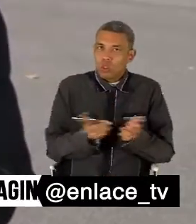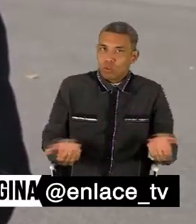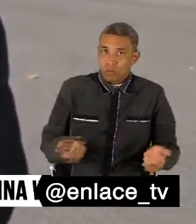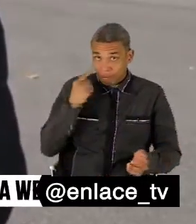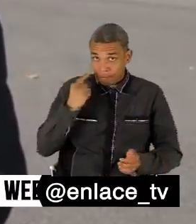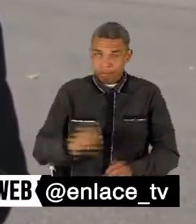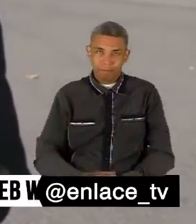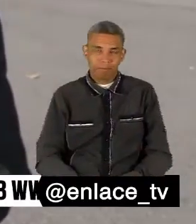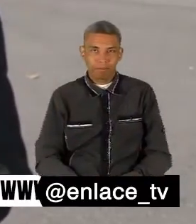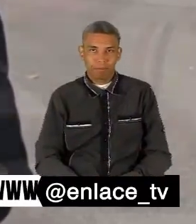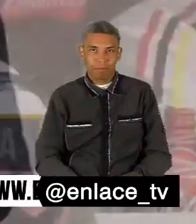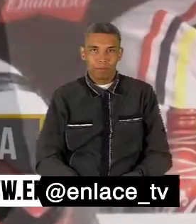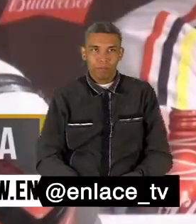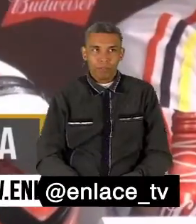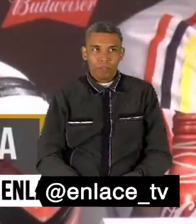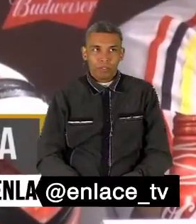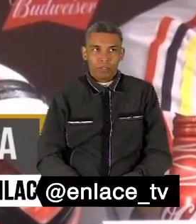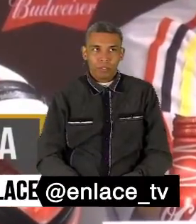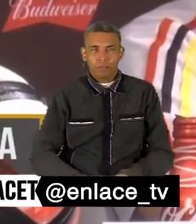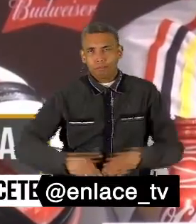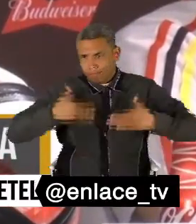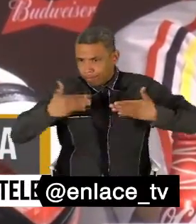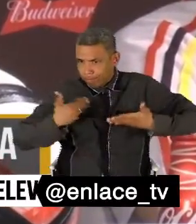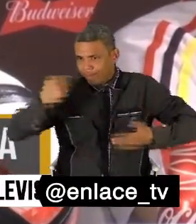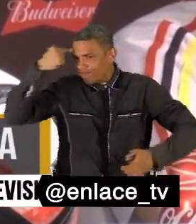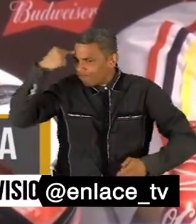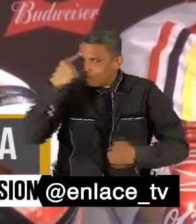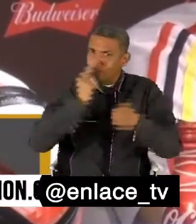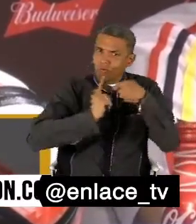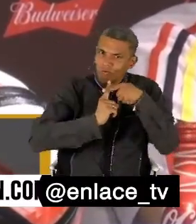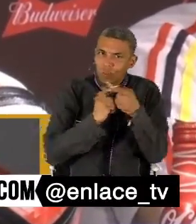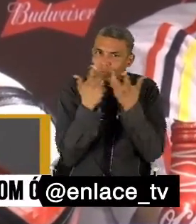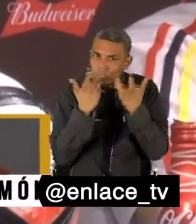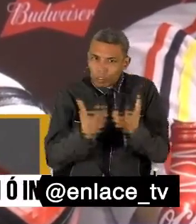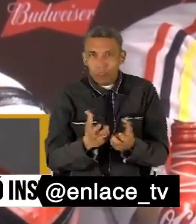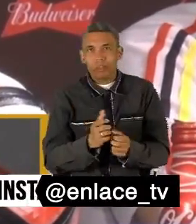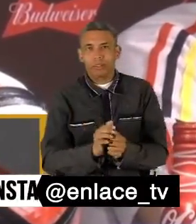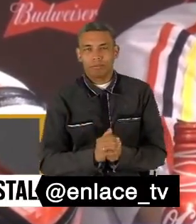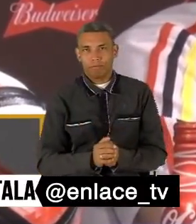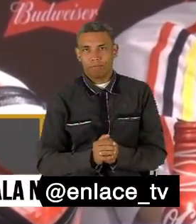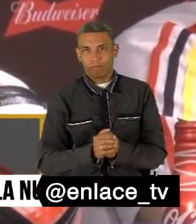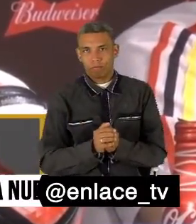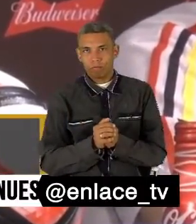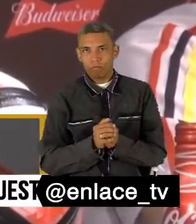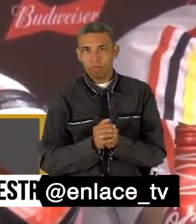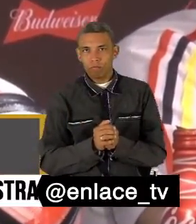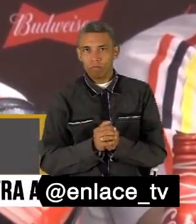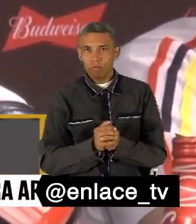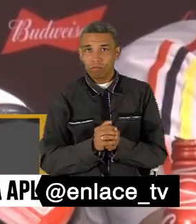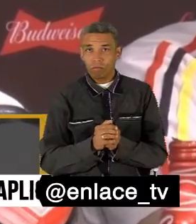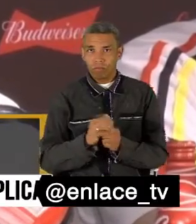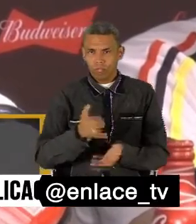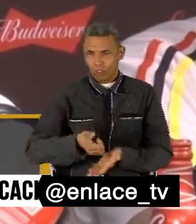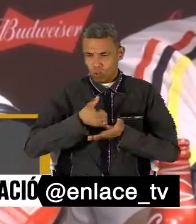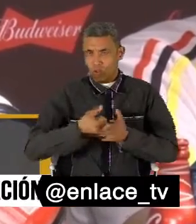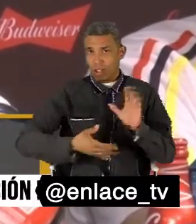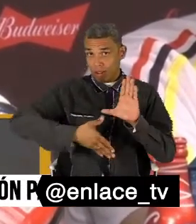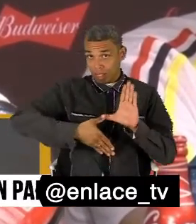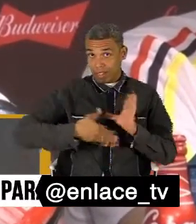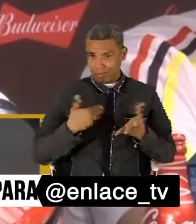Escuchemos. Con muchas ganas, con mucha ilusión, con muchos deseos de hacer una gran Copa América, así como